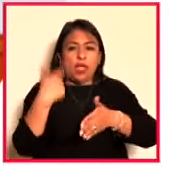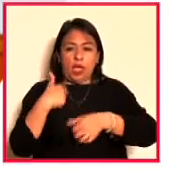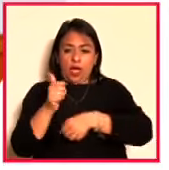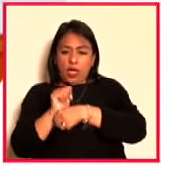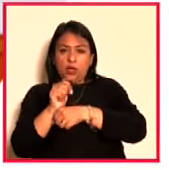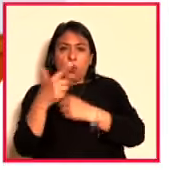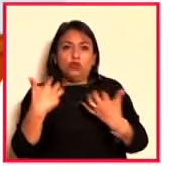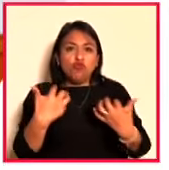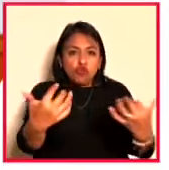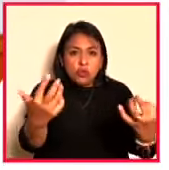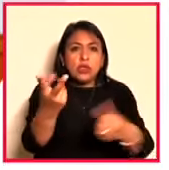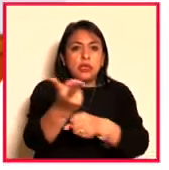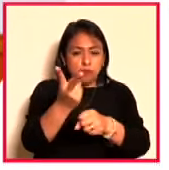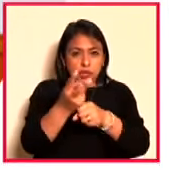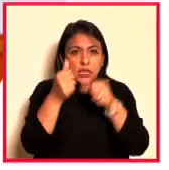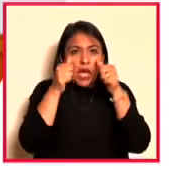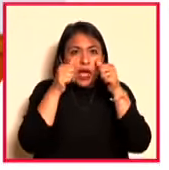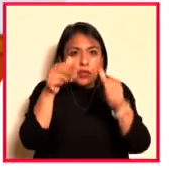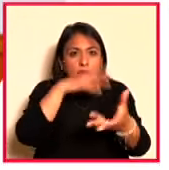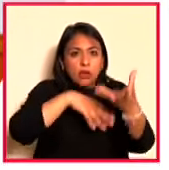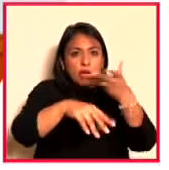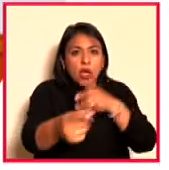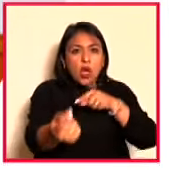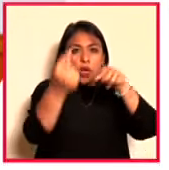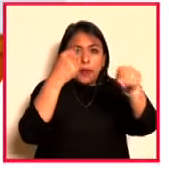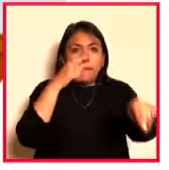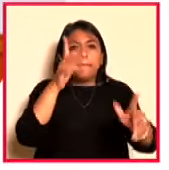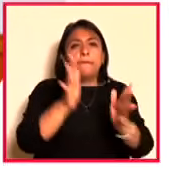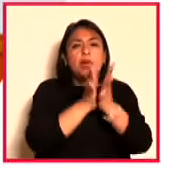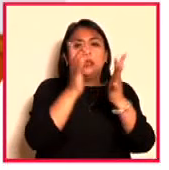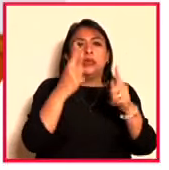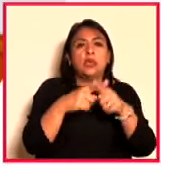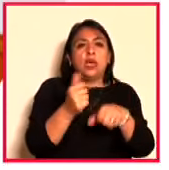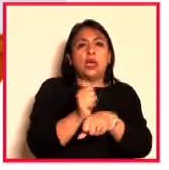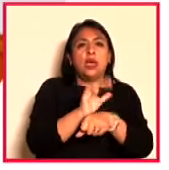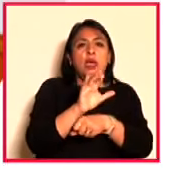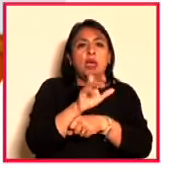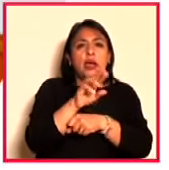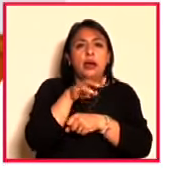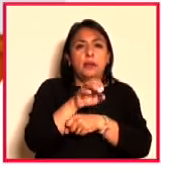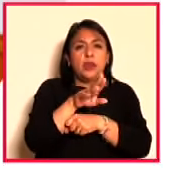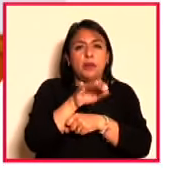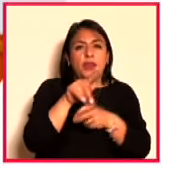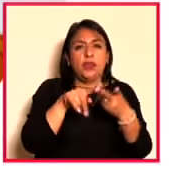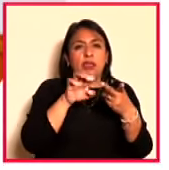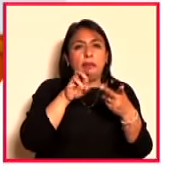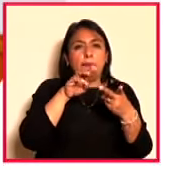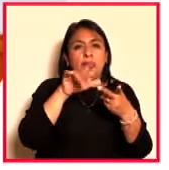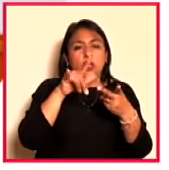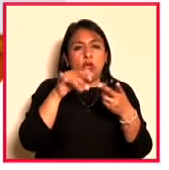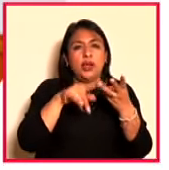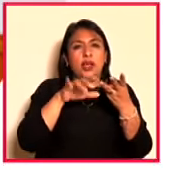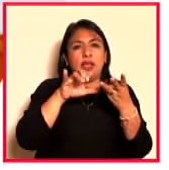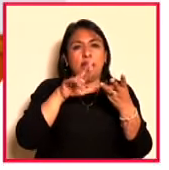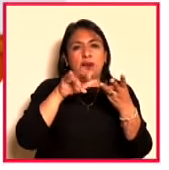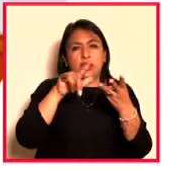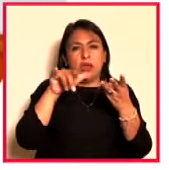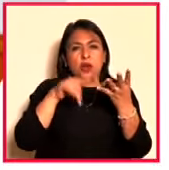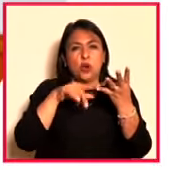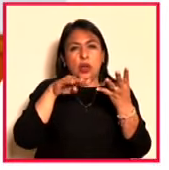poner atención en el otro. Con la participación de los actores Carmen Madrid, Emilio Guerrero, Enrique Arriola y Miguel